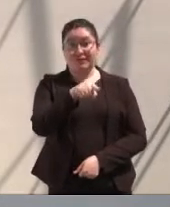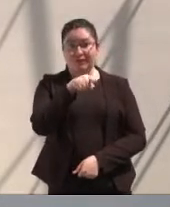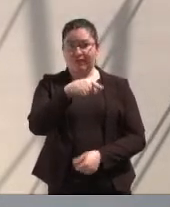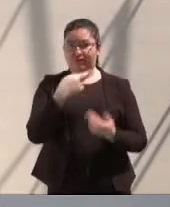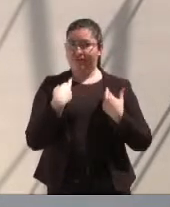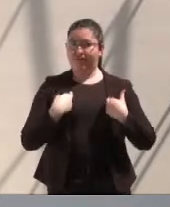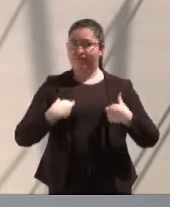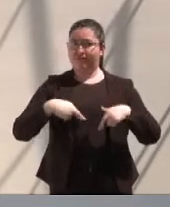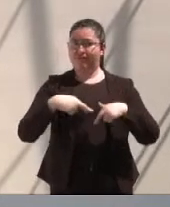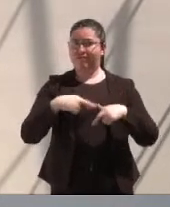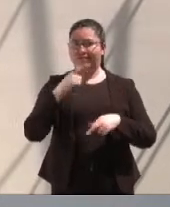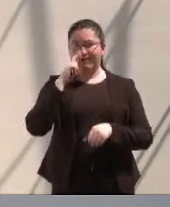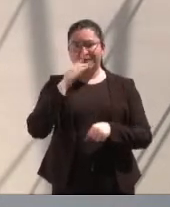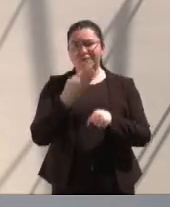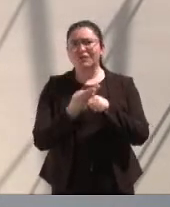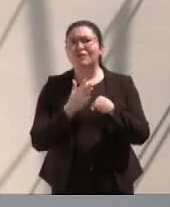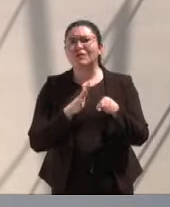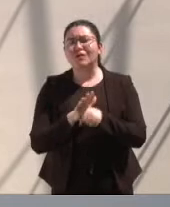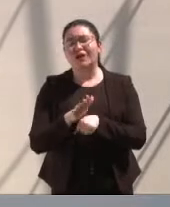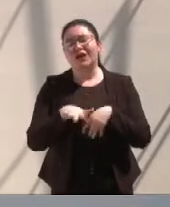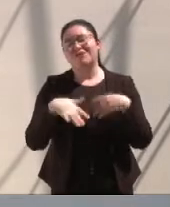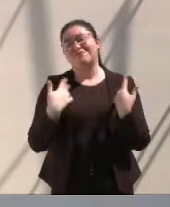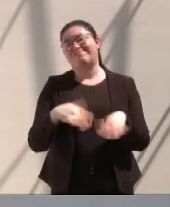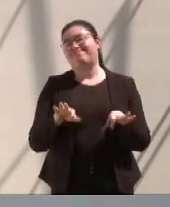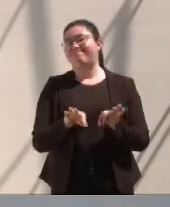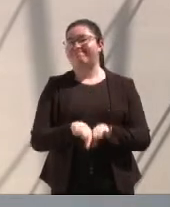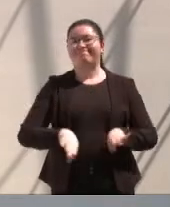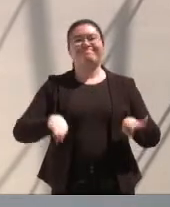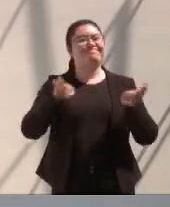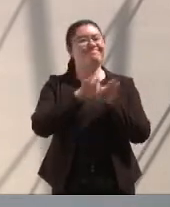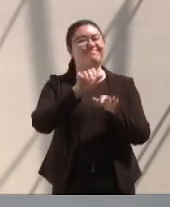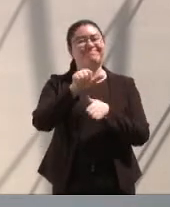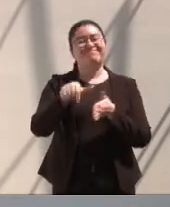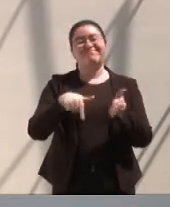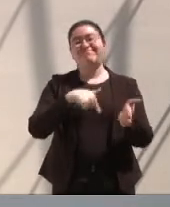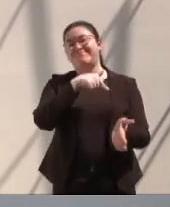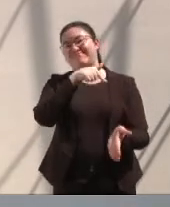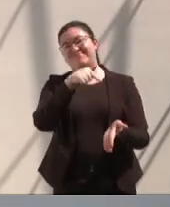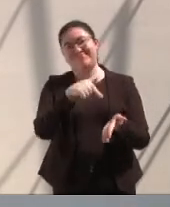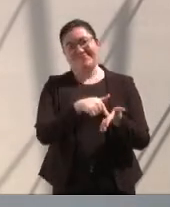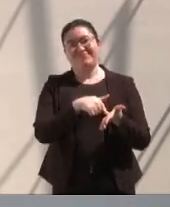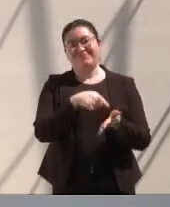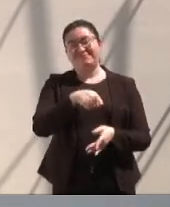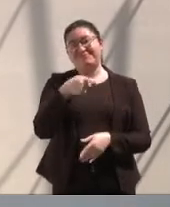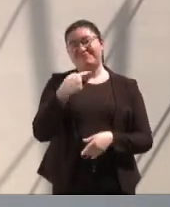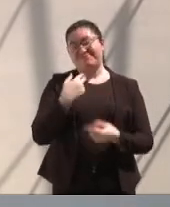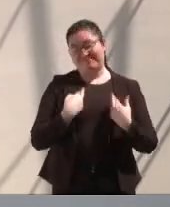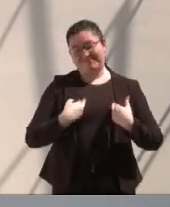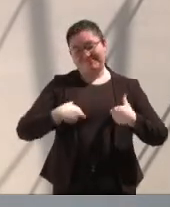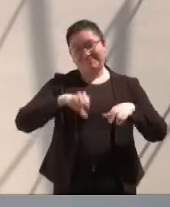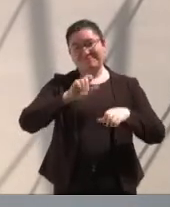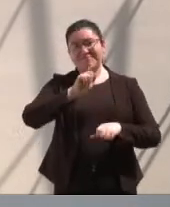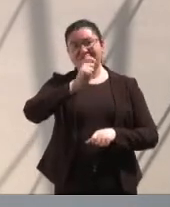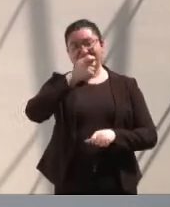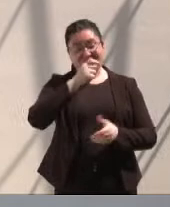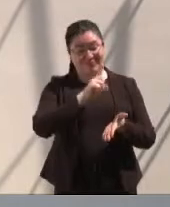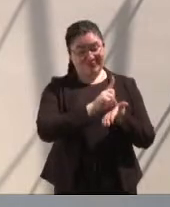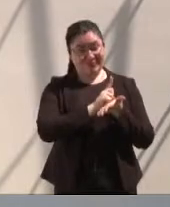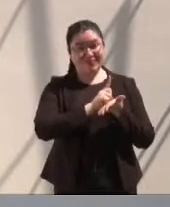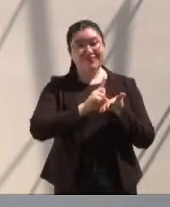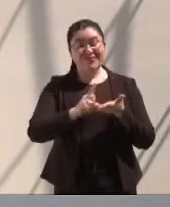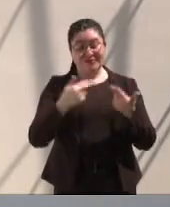todas sabemos, una de las áreas centrales, el corazón de la Cuarta Transformación, que es la promoción de los